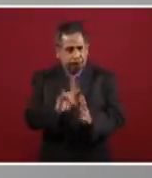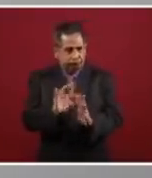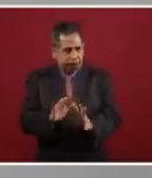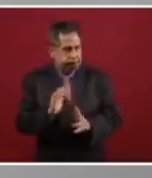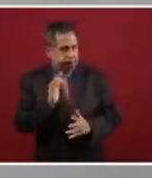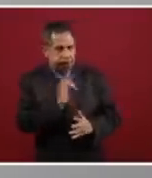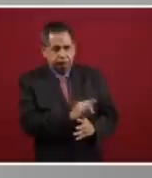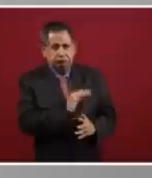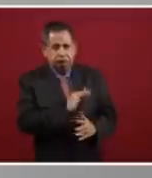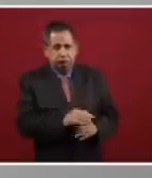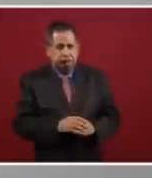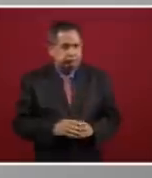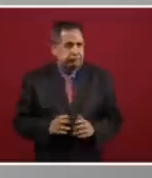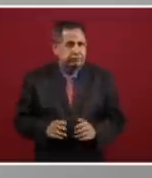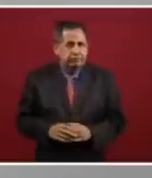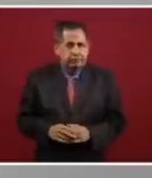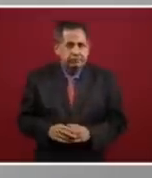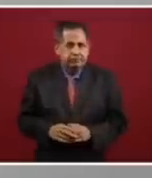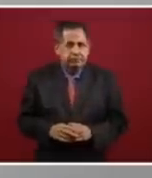pero